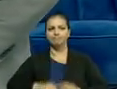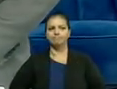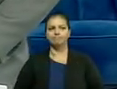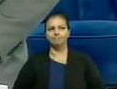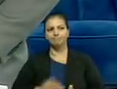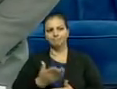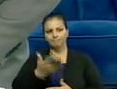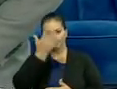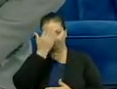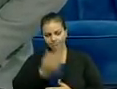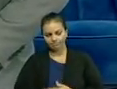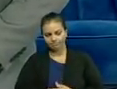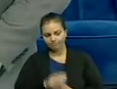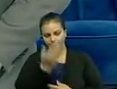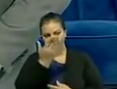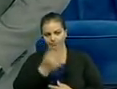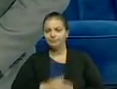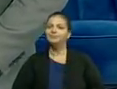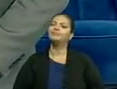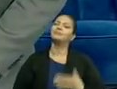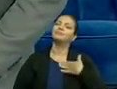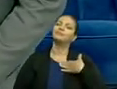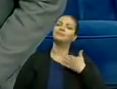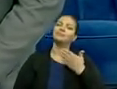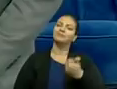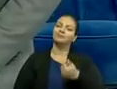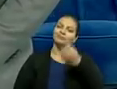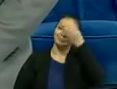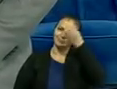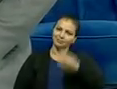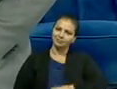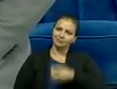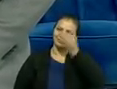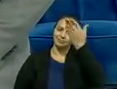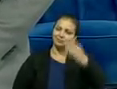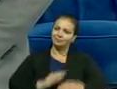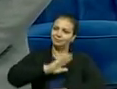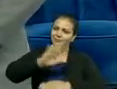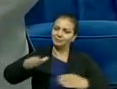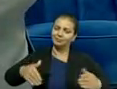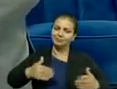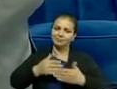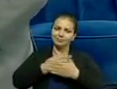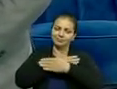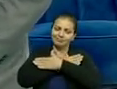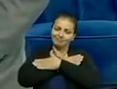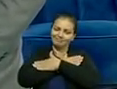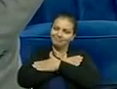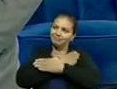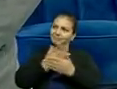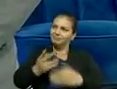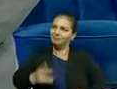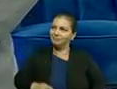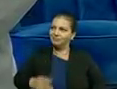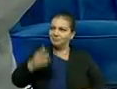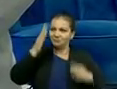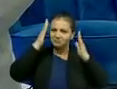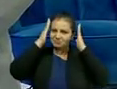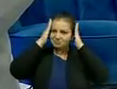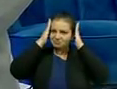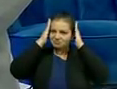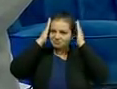Recíbalo con fanfarria. ¡Qué gusto, Guito! Muy buenos días, un abrazo para usted. Con look nuevo lo veo, mi querido Guito, bien.